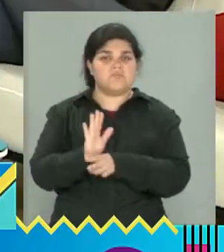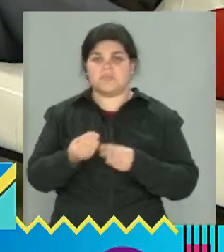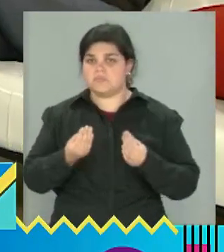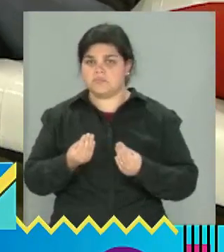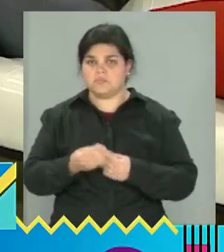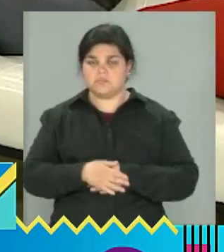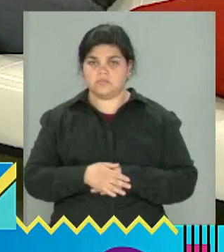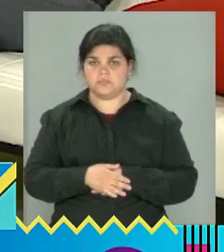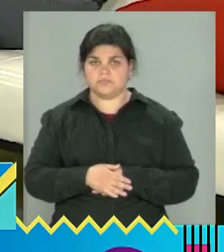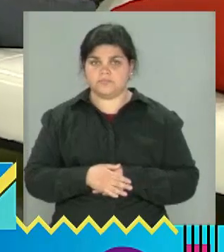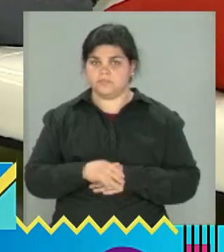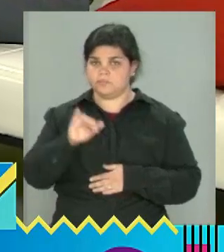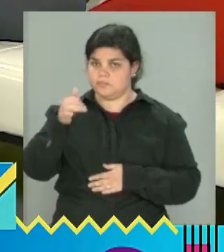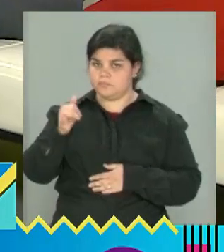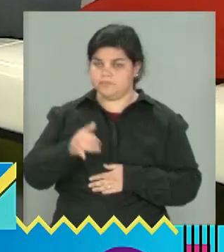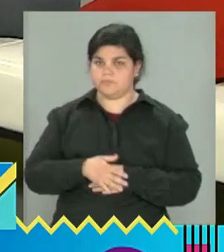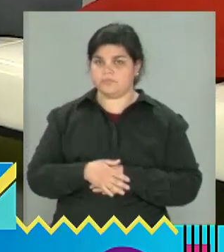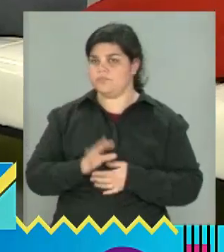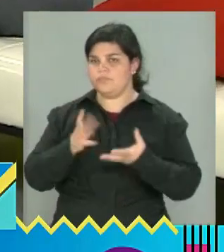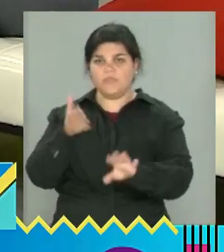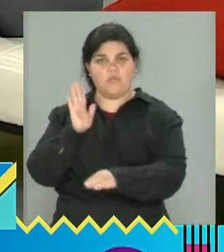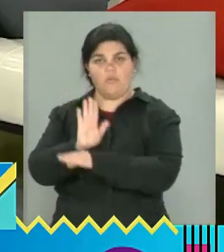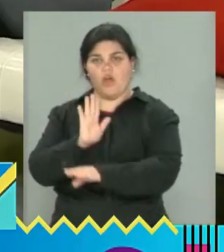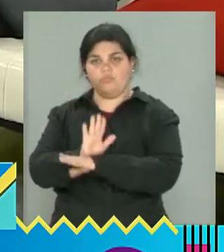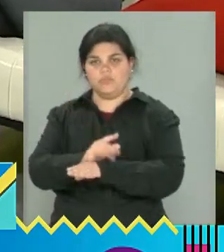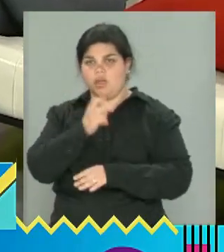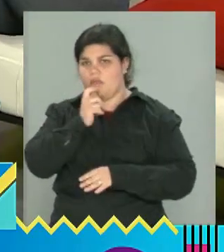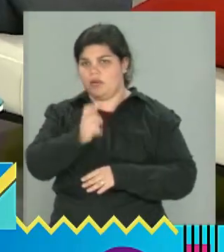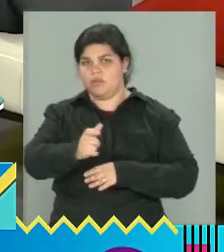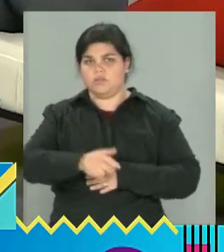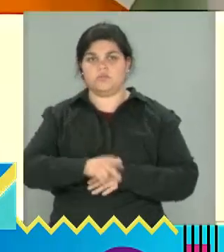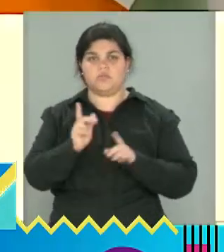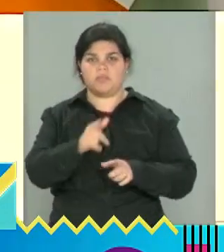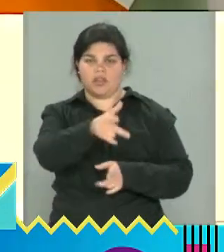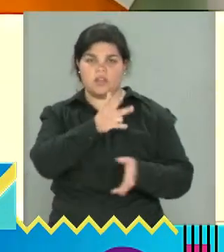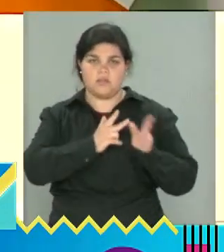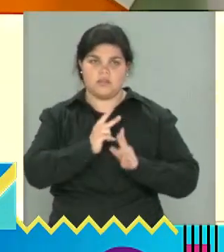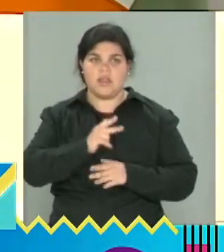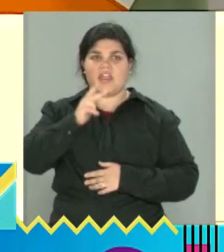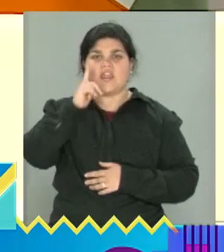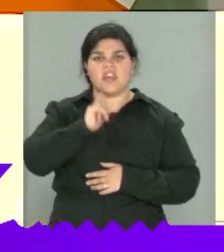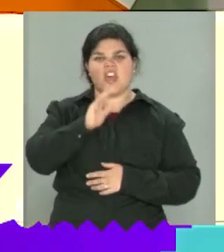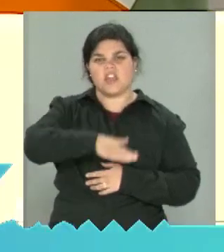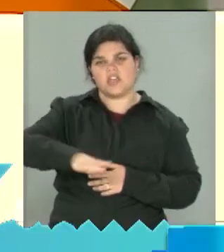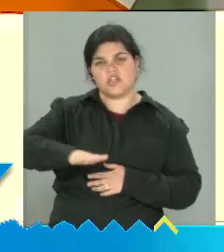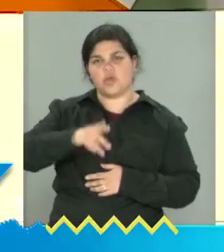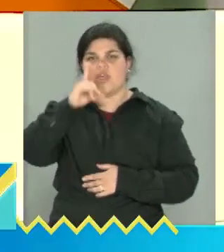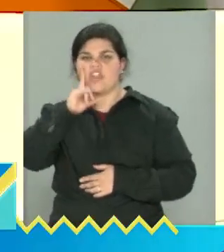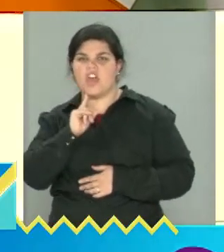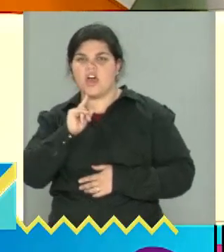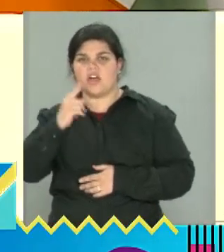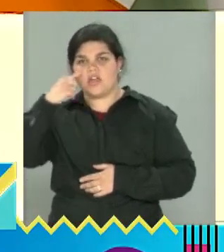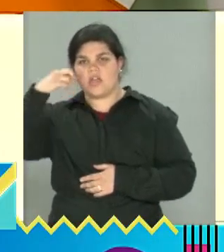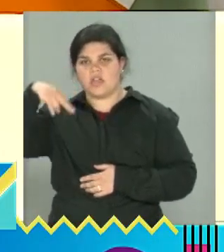Sí, es justamente la denominación, ¿no? Lo decías vos también con lo del Día del Niño y Día de la Infancia. Es cómo denominamos